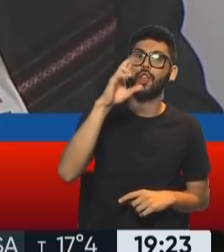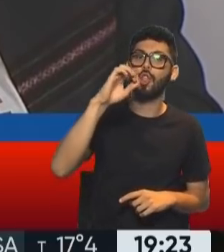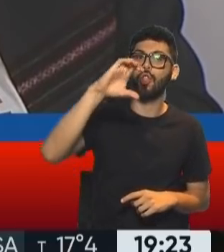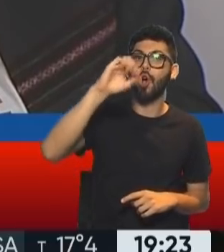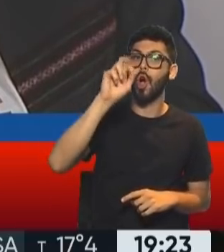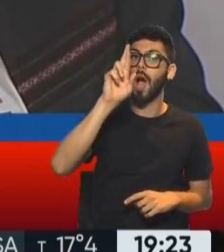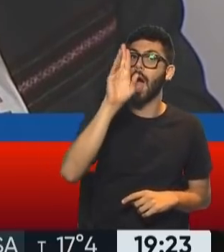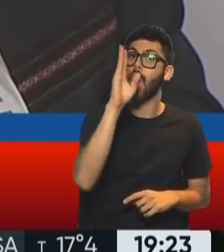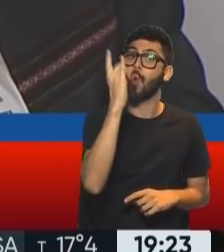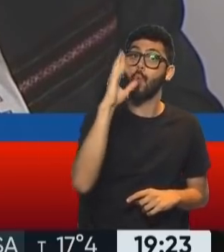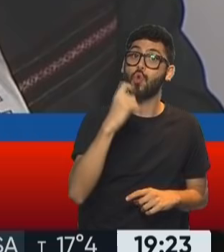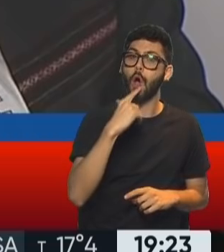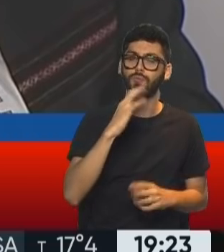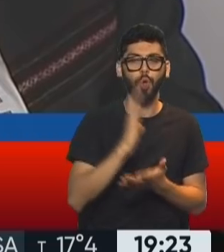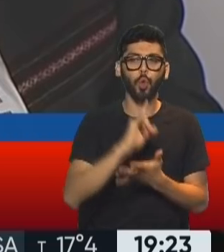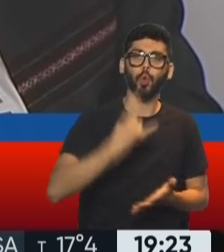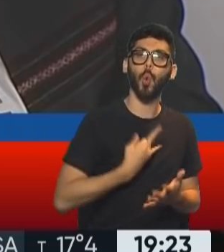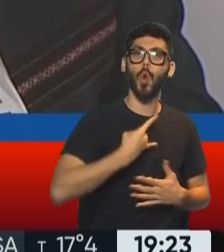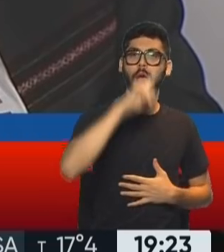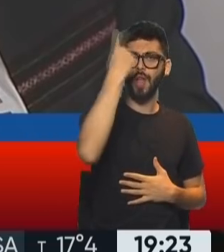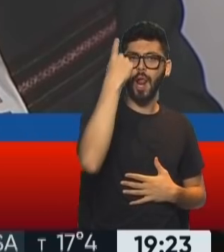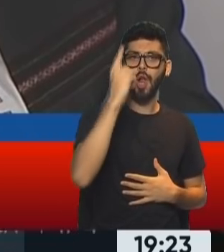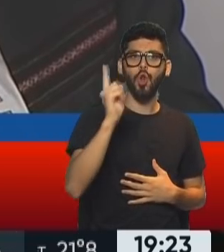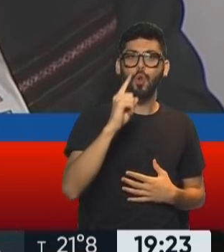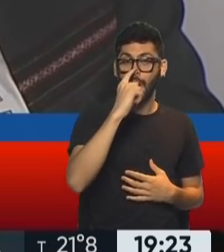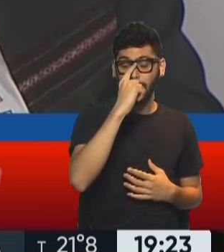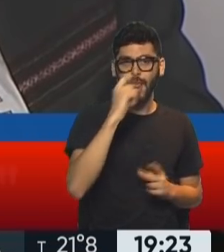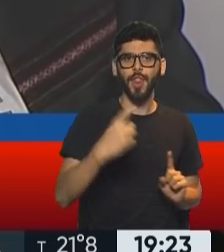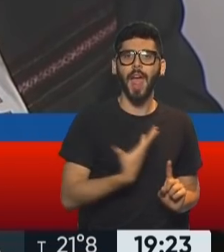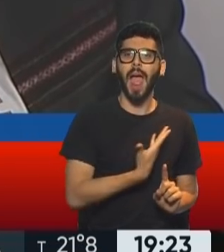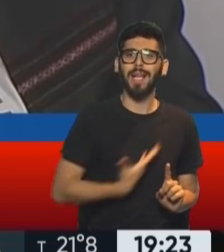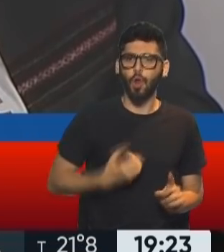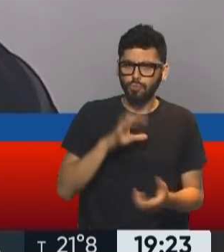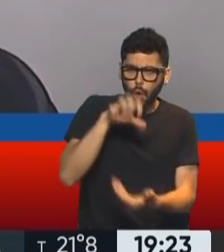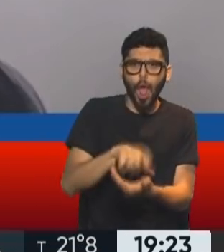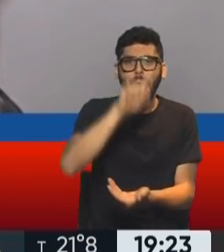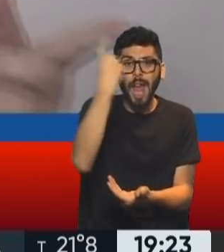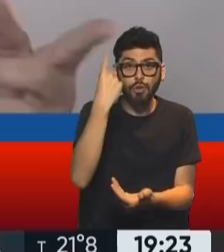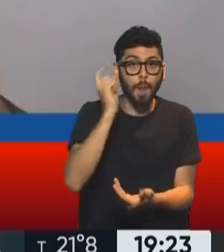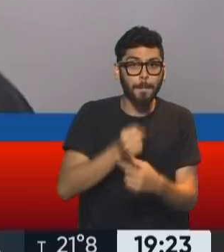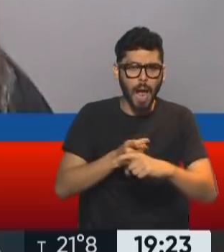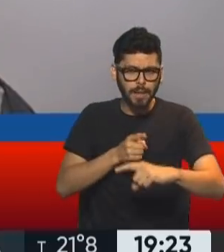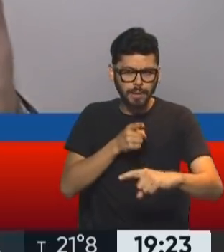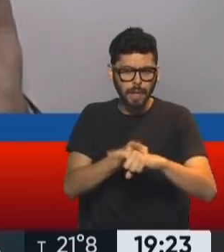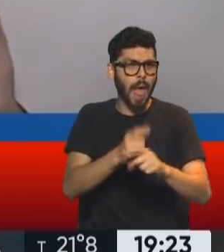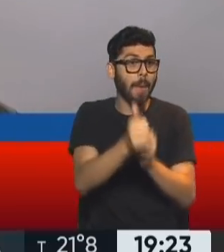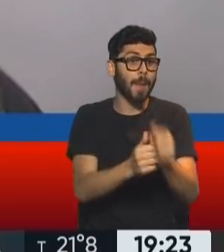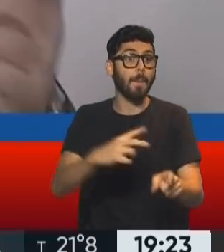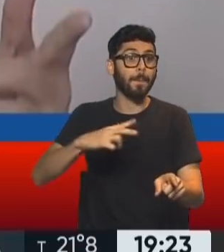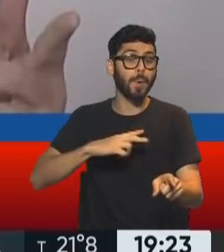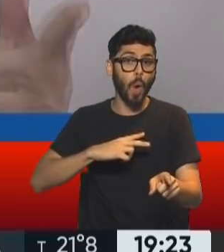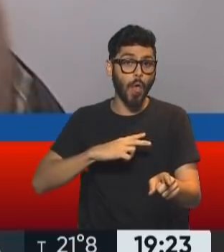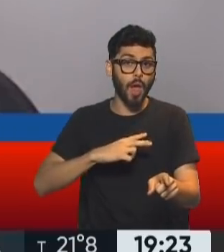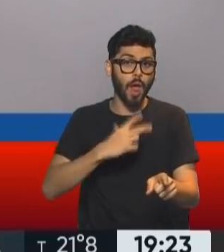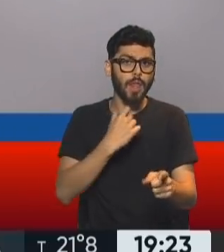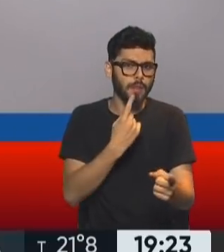con inteligencia, porque no se los quedó para el Estado, los nacionalizó y discutió con fuerza, con empresas privadas, cómo